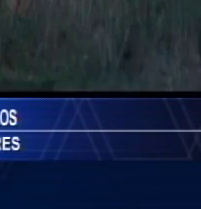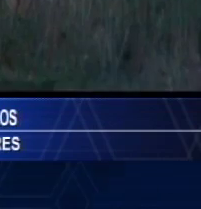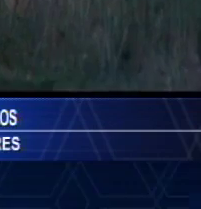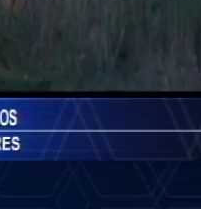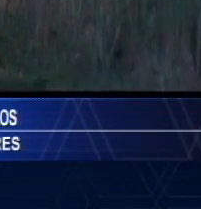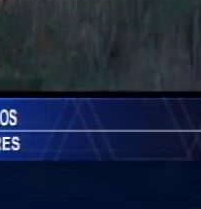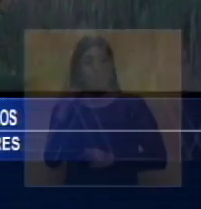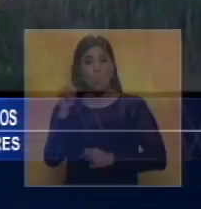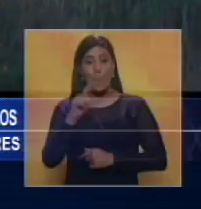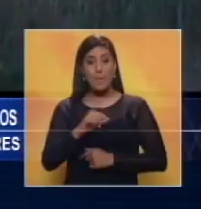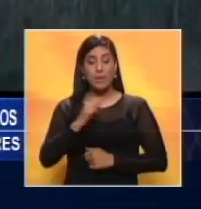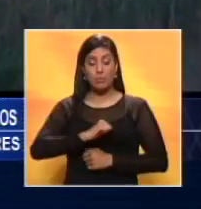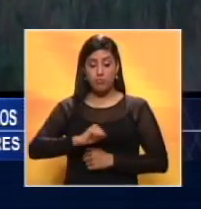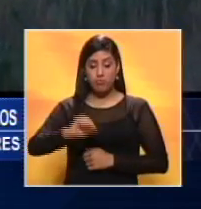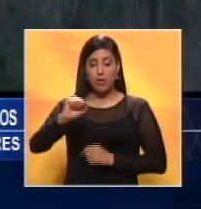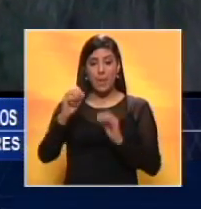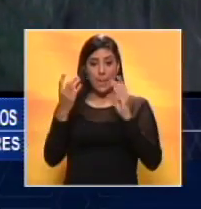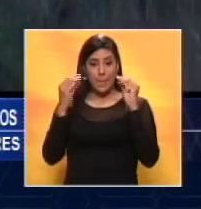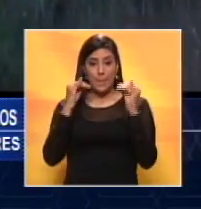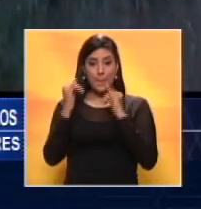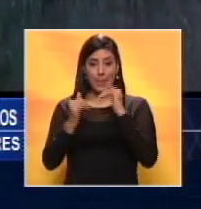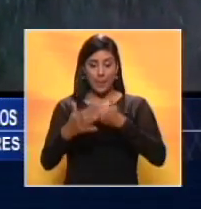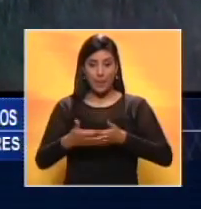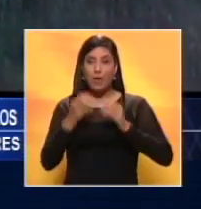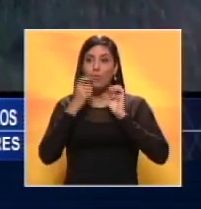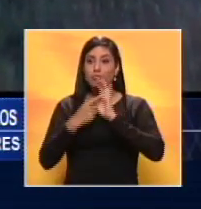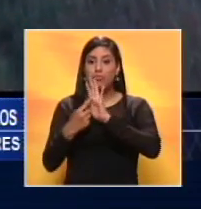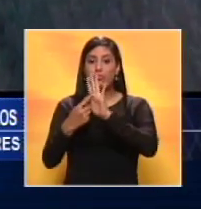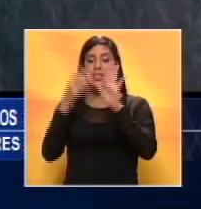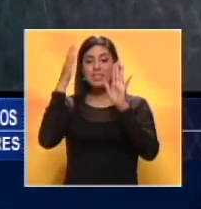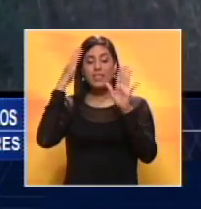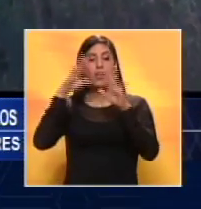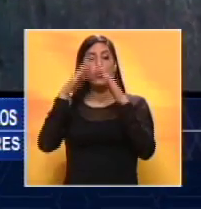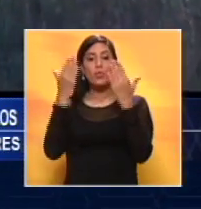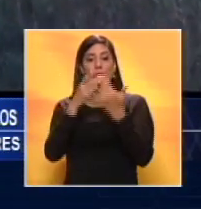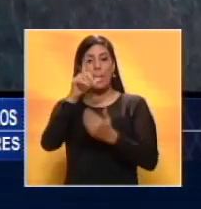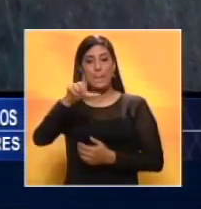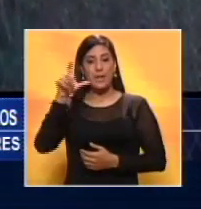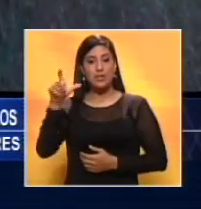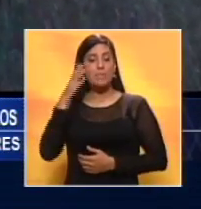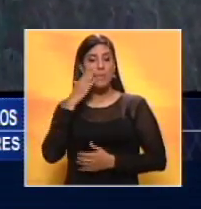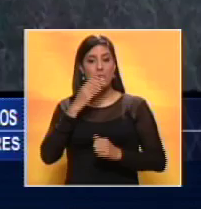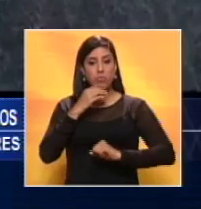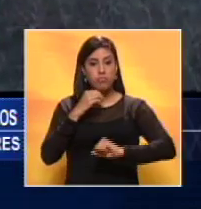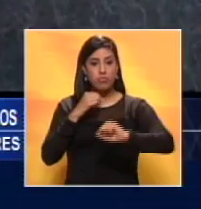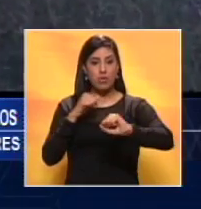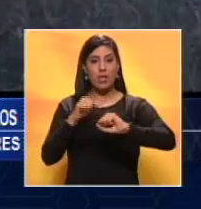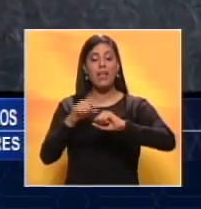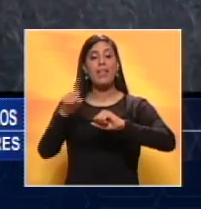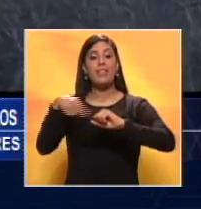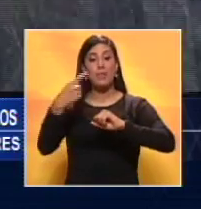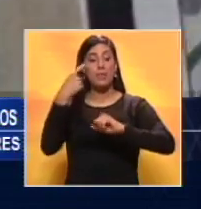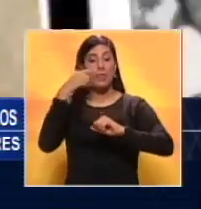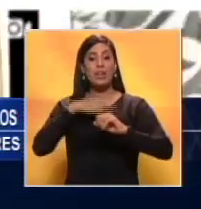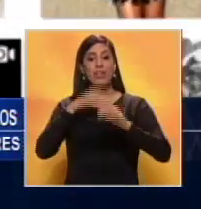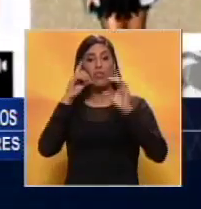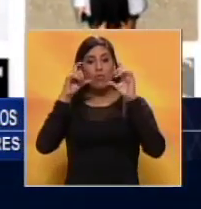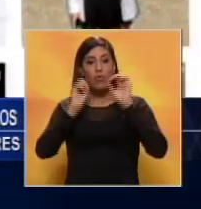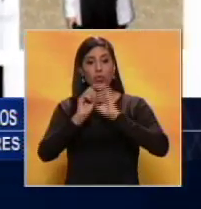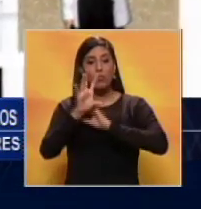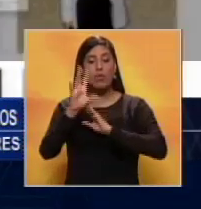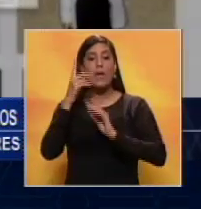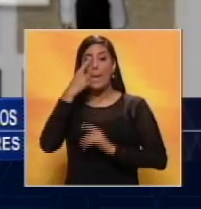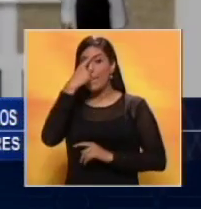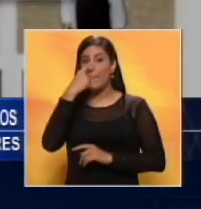Después de un mes de nacido, Sir Carter y Romy por fin pudieron ser conocidos por los fanáticos de su madre, Beyoncé, luego de que ella subiera una foto a